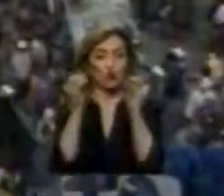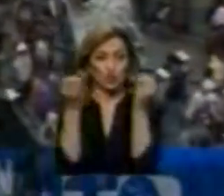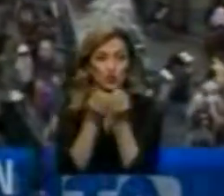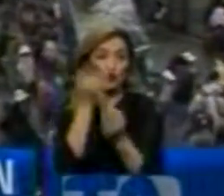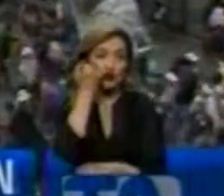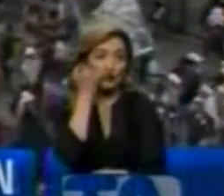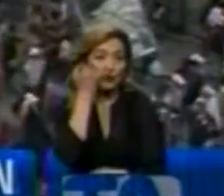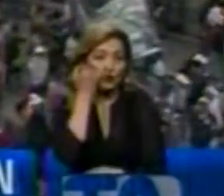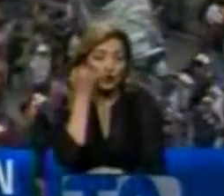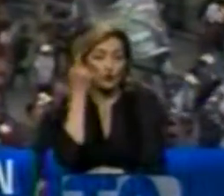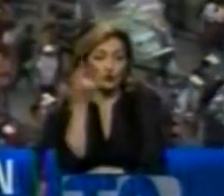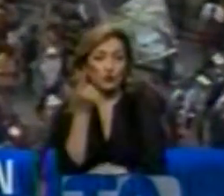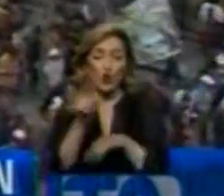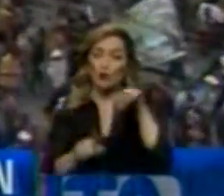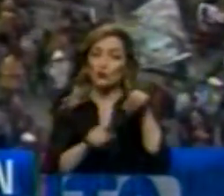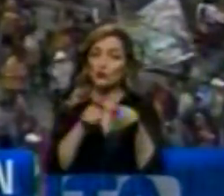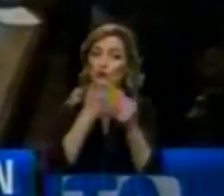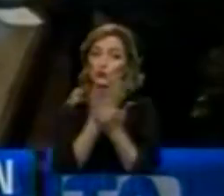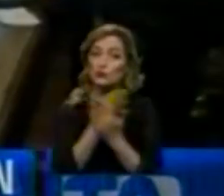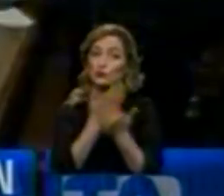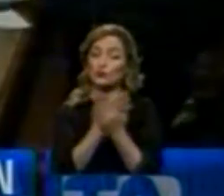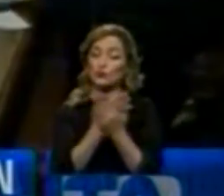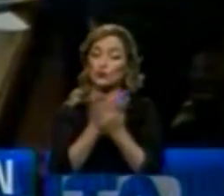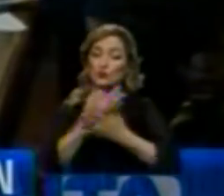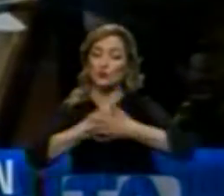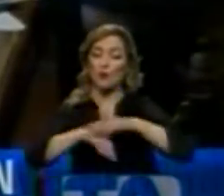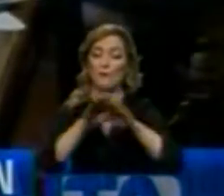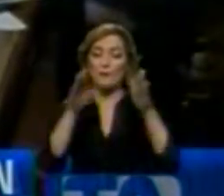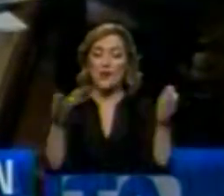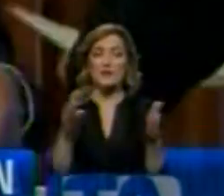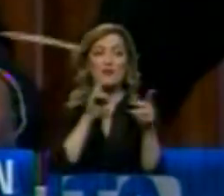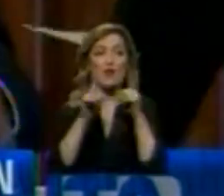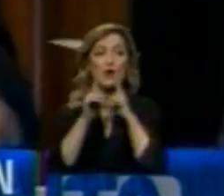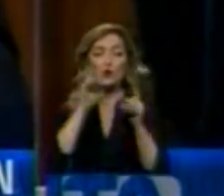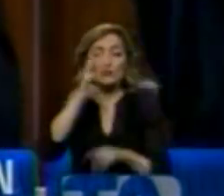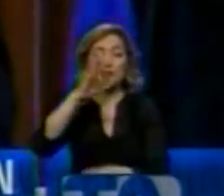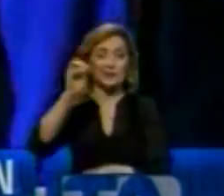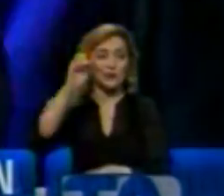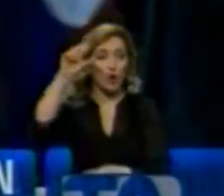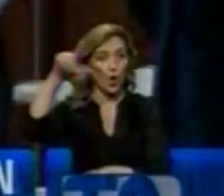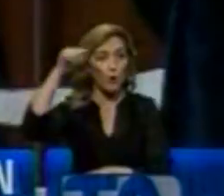indígenas es una de entre otras planteadas en 60 mesas de diálogo que el